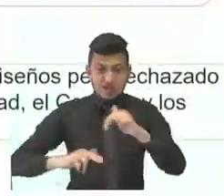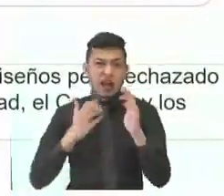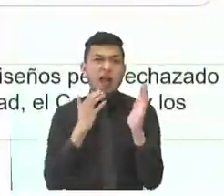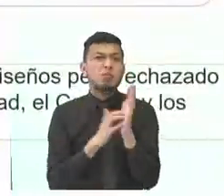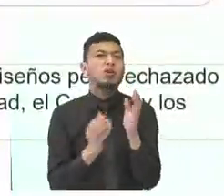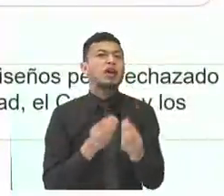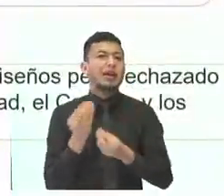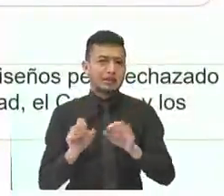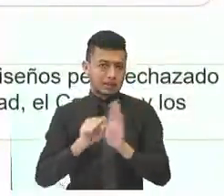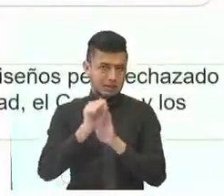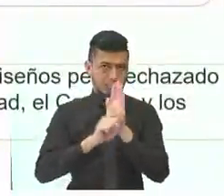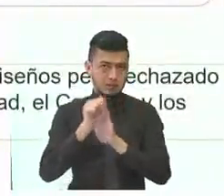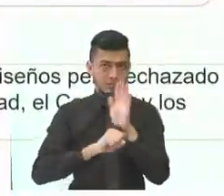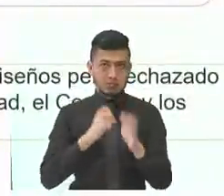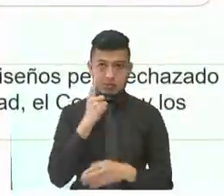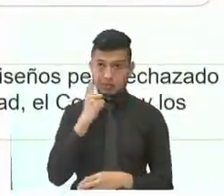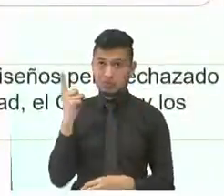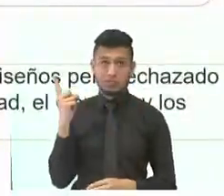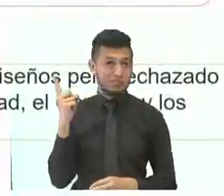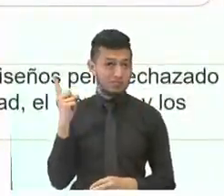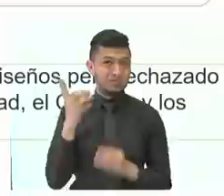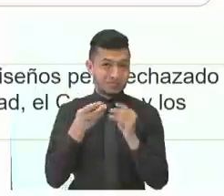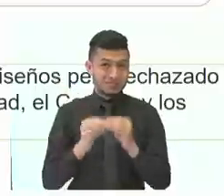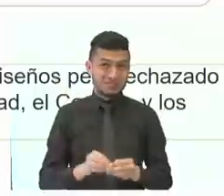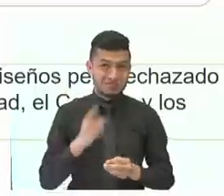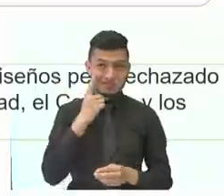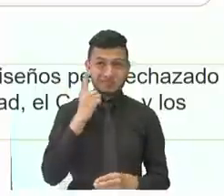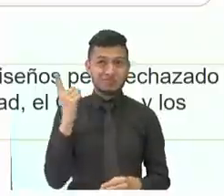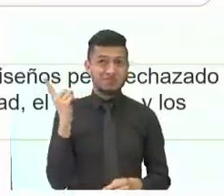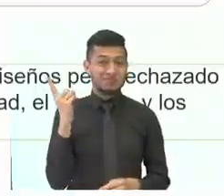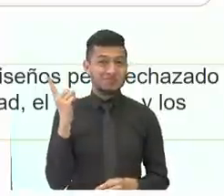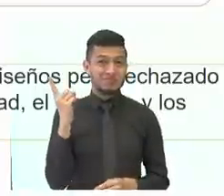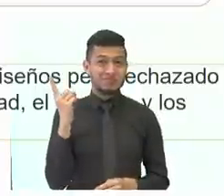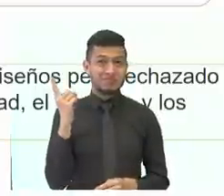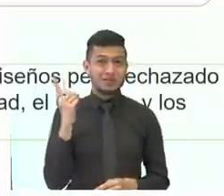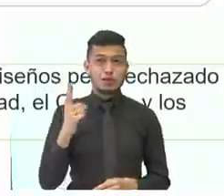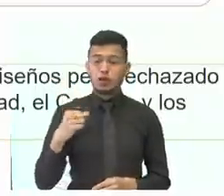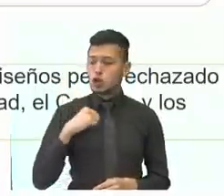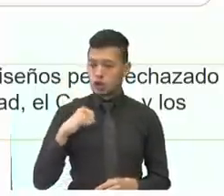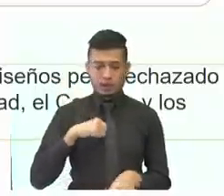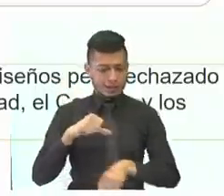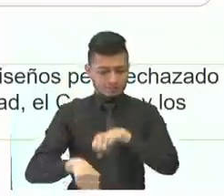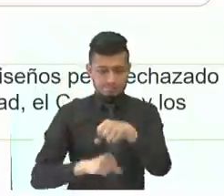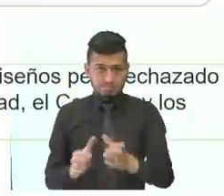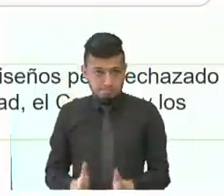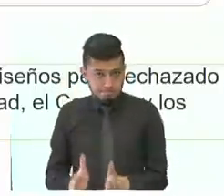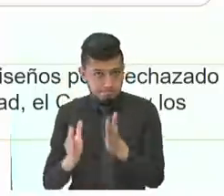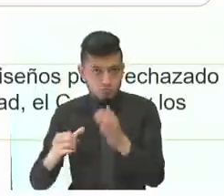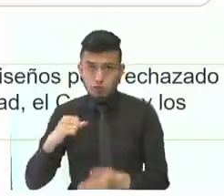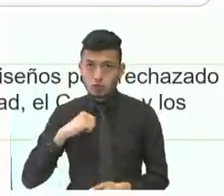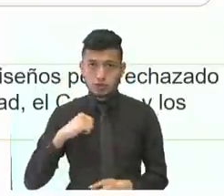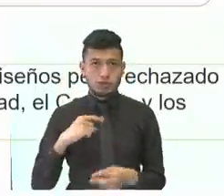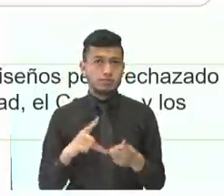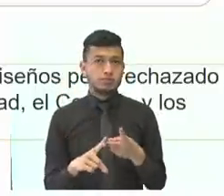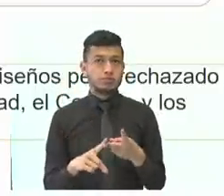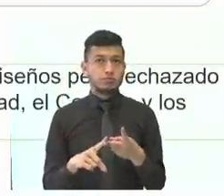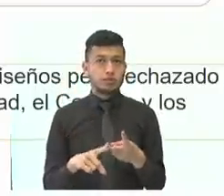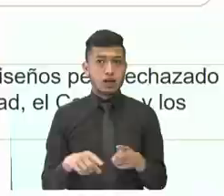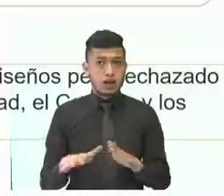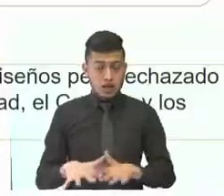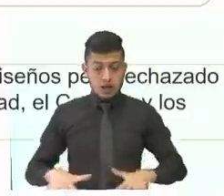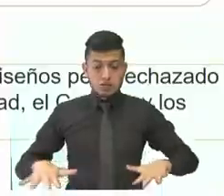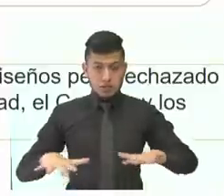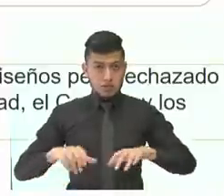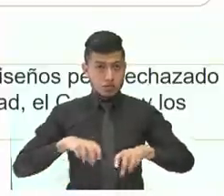podríamos representar así, así de hecho estaba, esa troncal no tiene ciclorruta. Sí, le dio más espacio al transporte